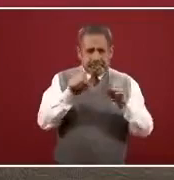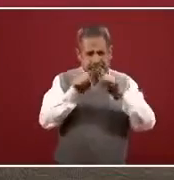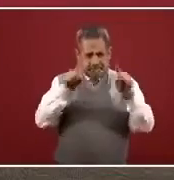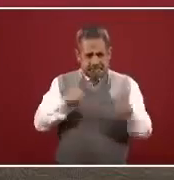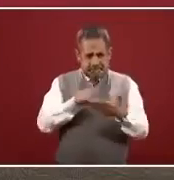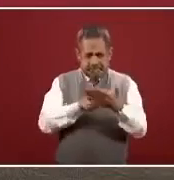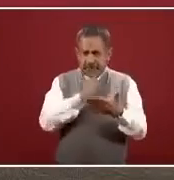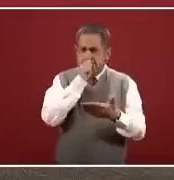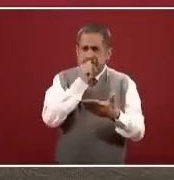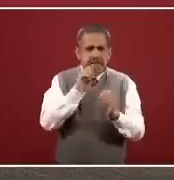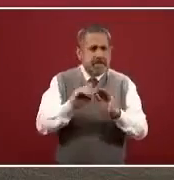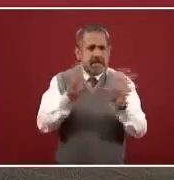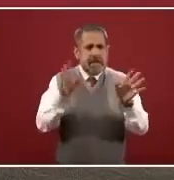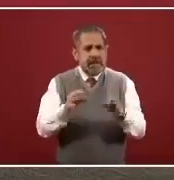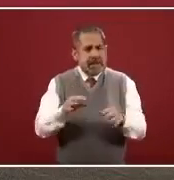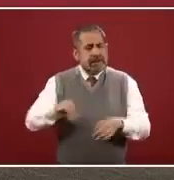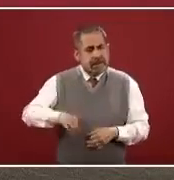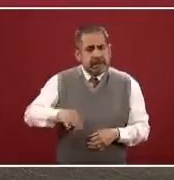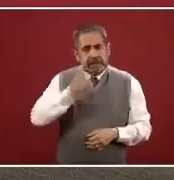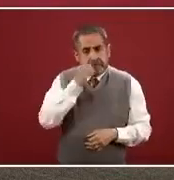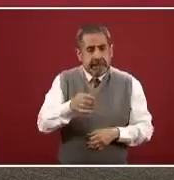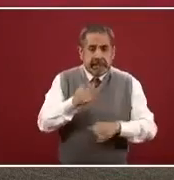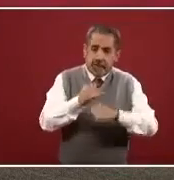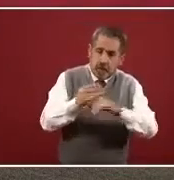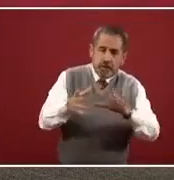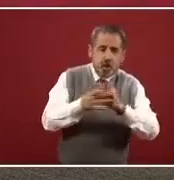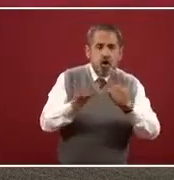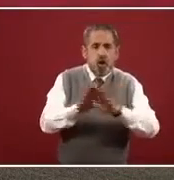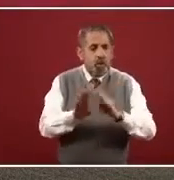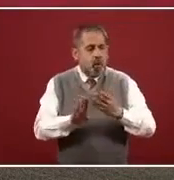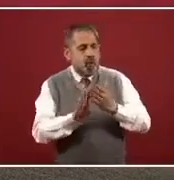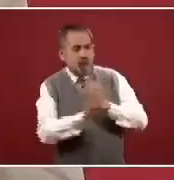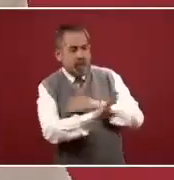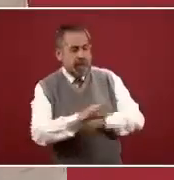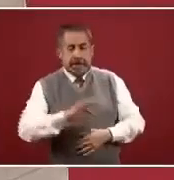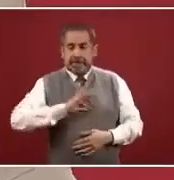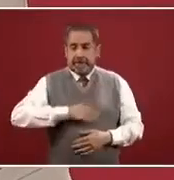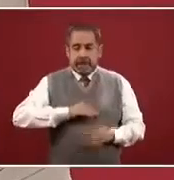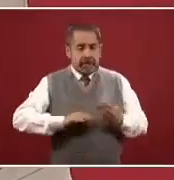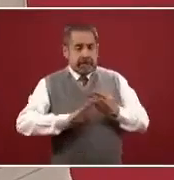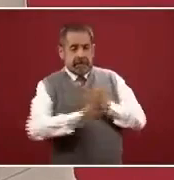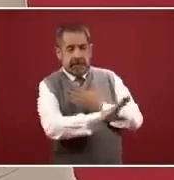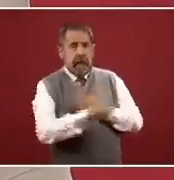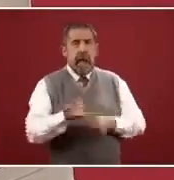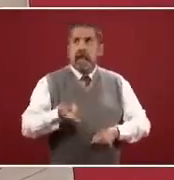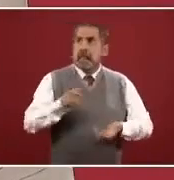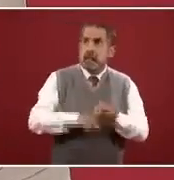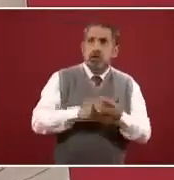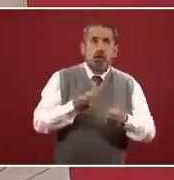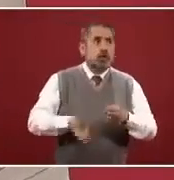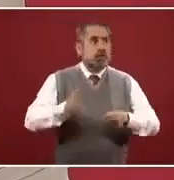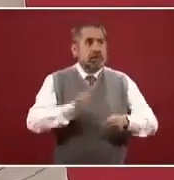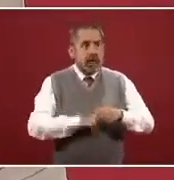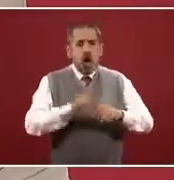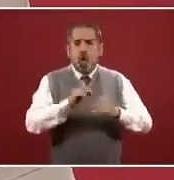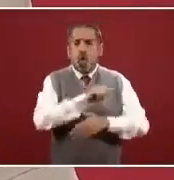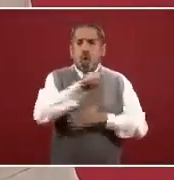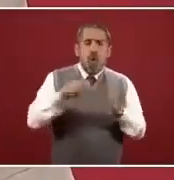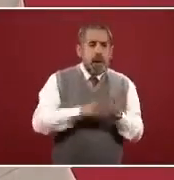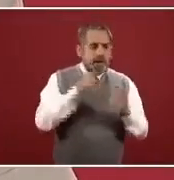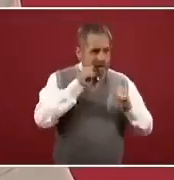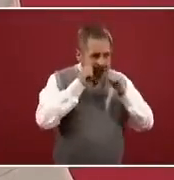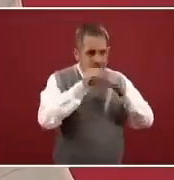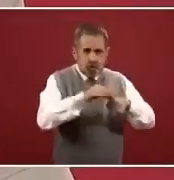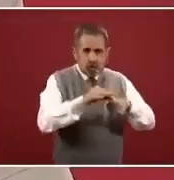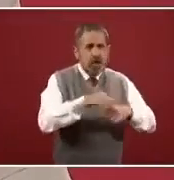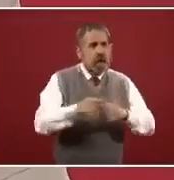solamente integra información de cómo prevenir infecciones en el marco hospitalario, en el marco de un centro de salud, sino también